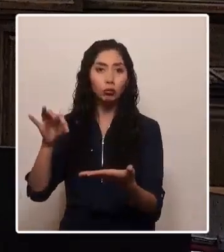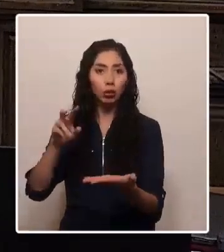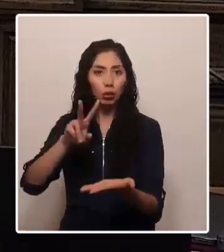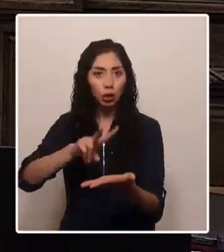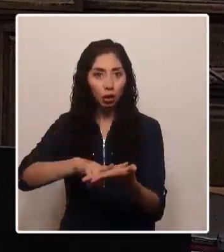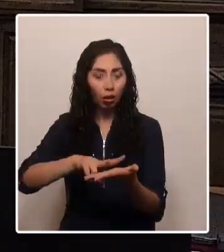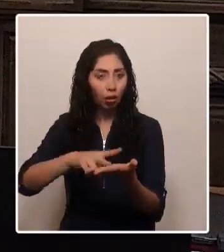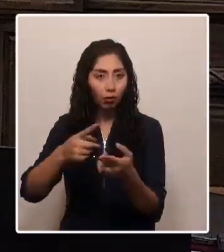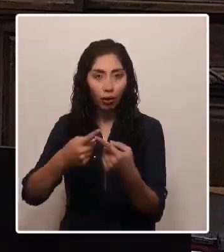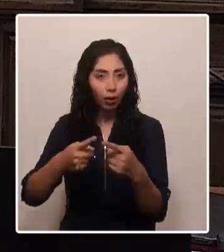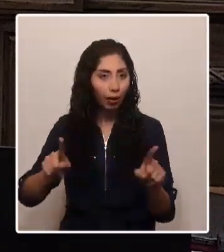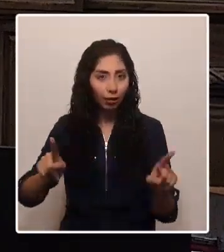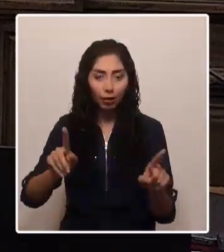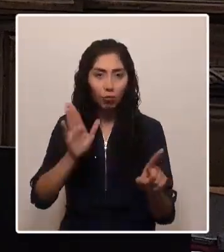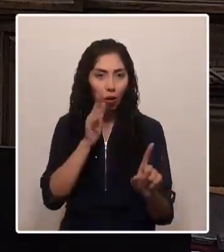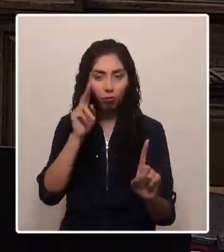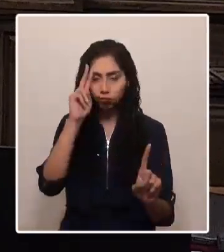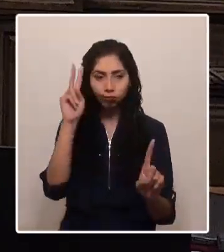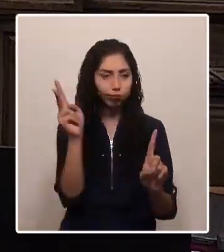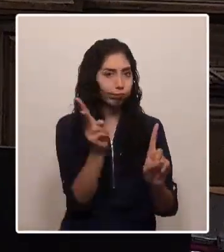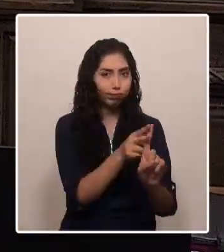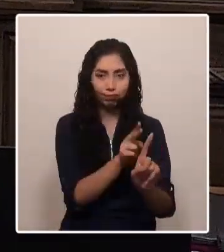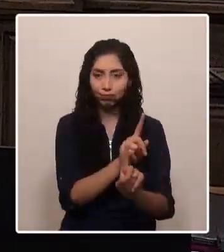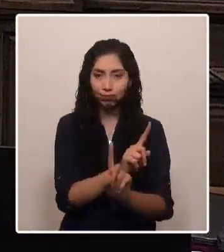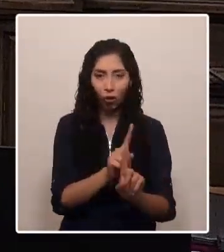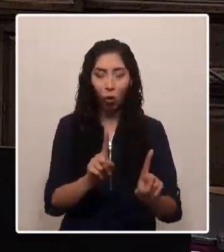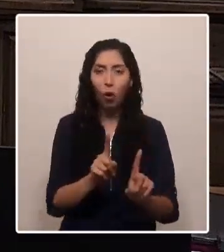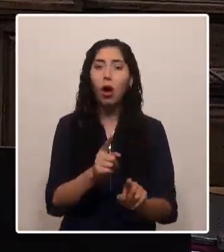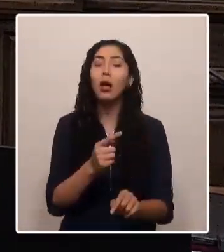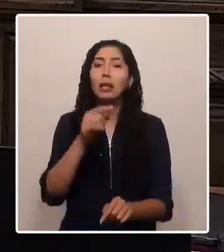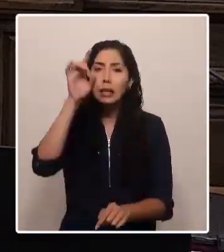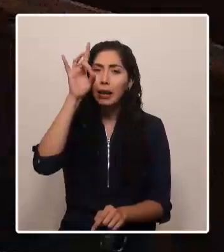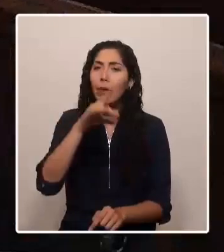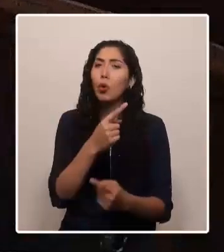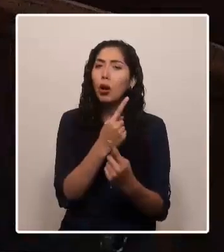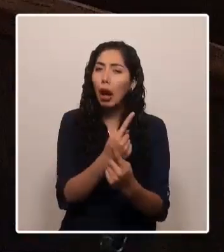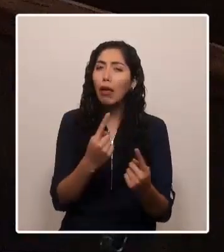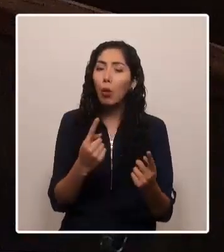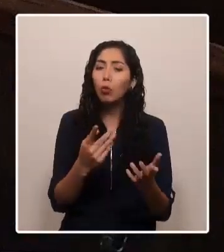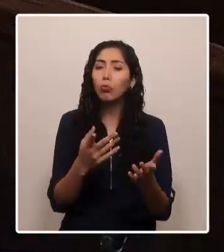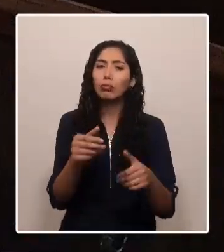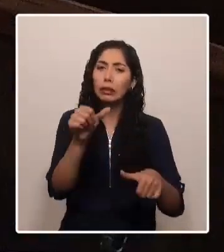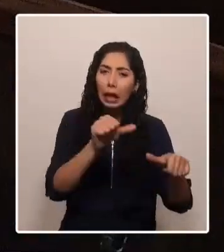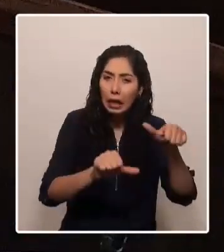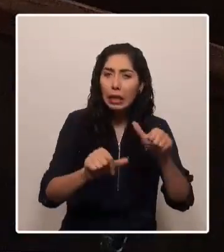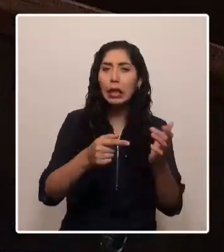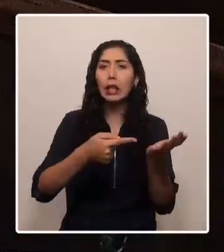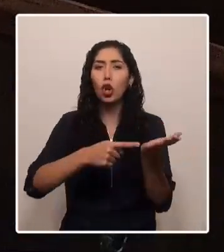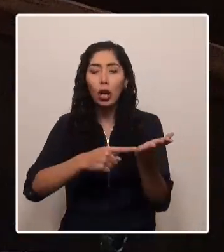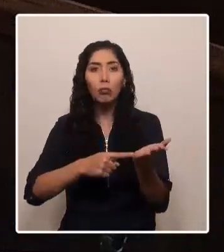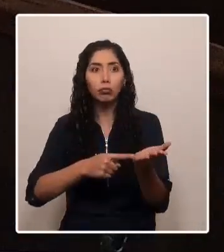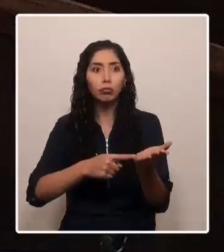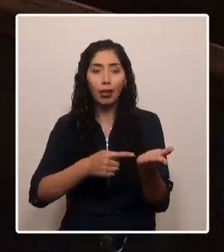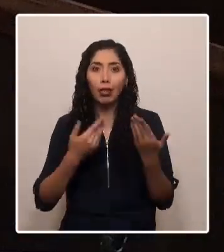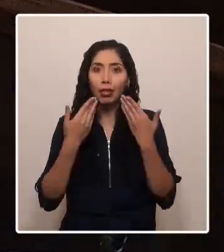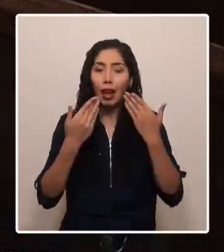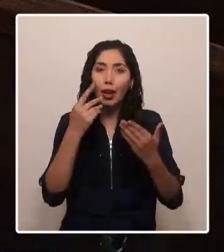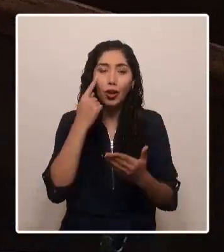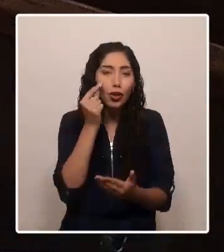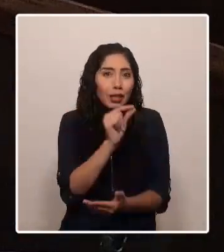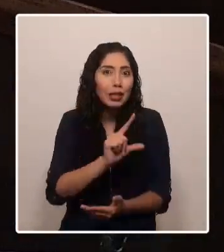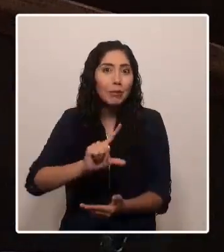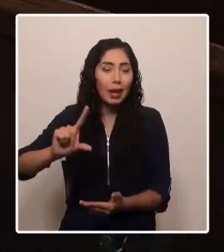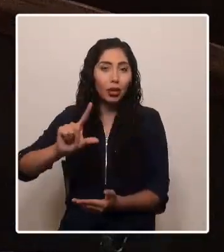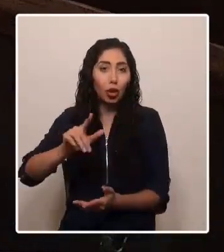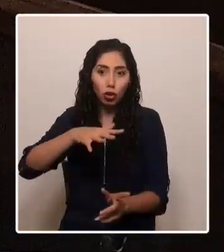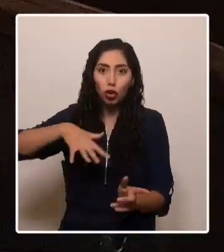de los estereotipos. Lo que sí sabemos es que cada una de las disciplinas mencionadas generan conocimiento, el cual nos enriquece como sociedad y